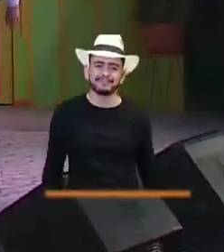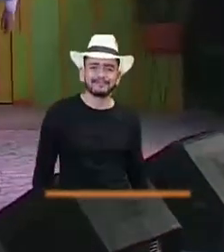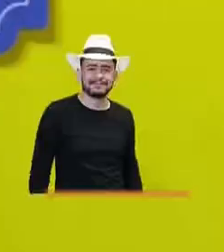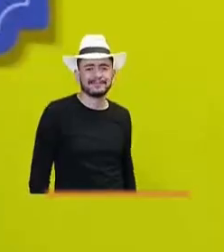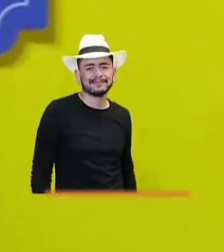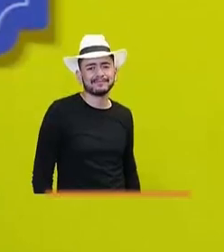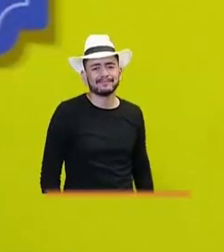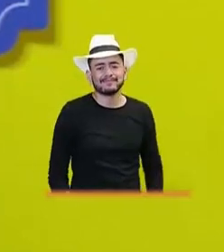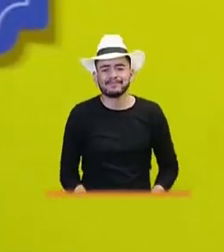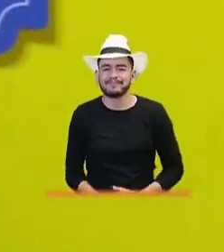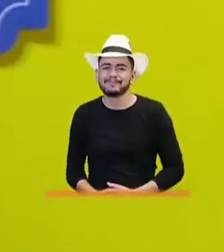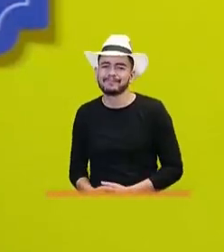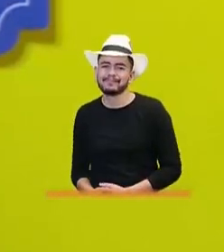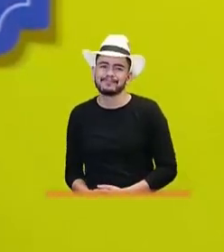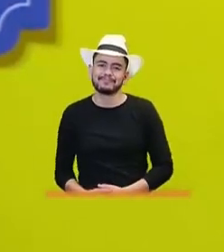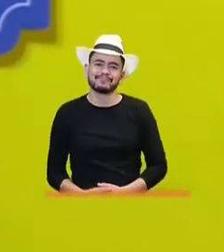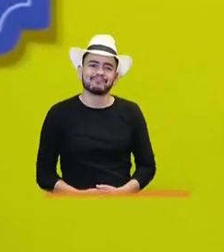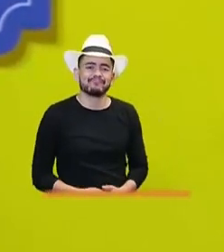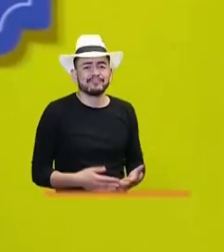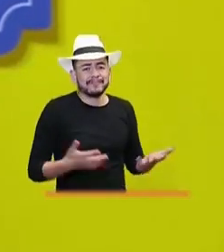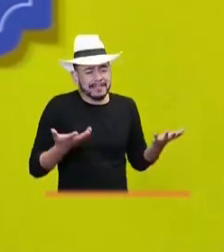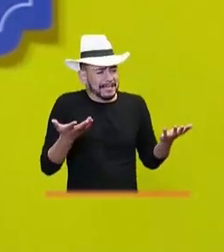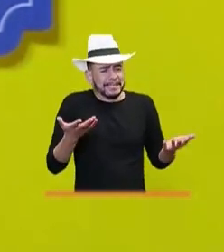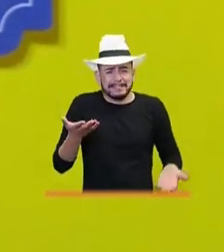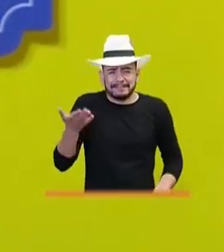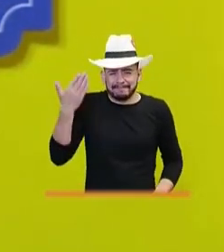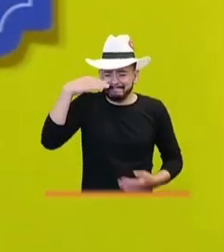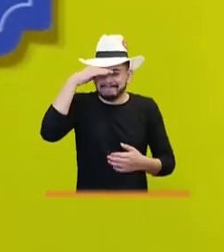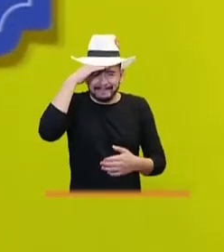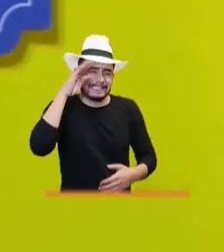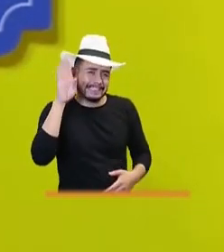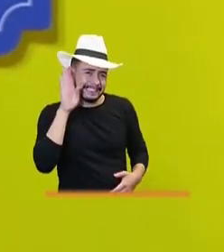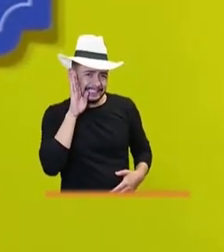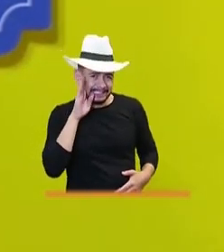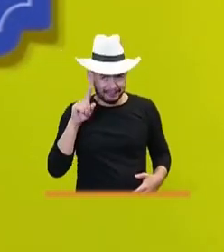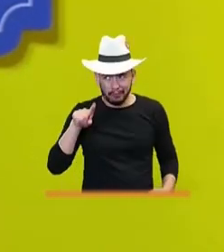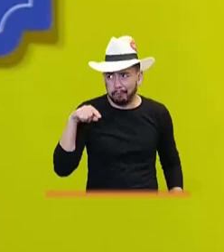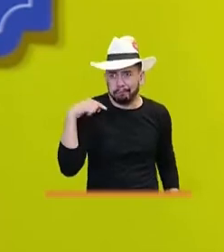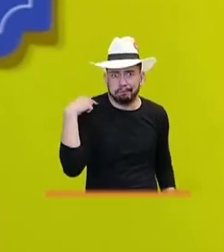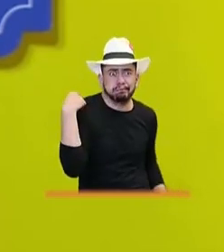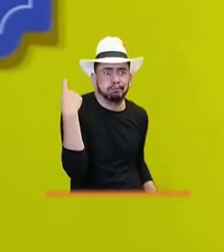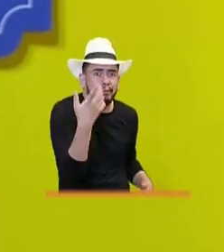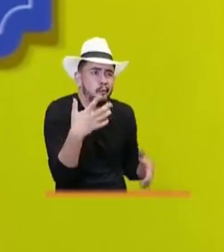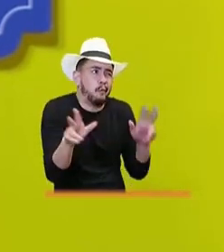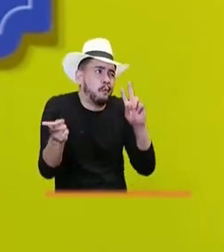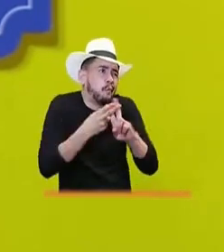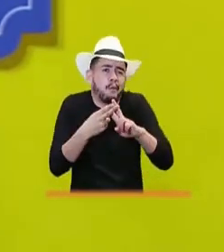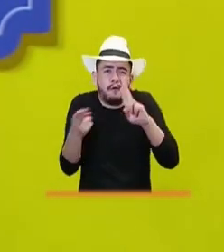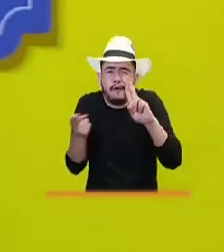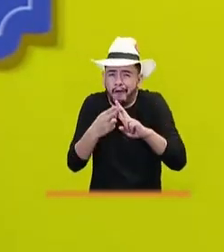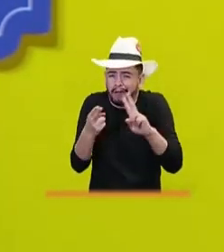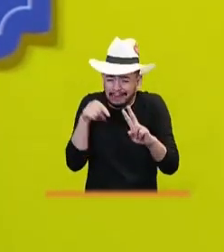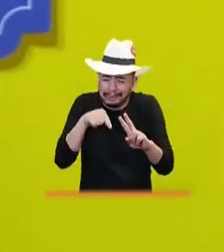Triste que Andrés Escobar, una figura querida, por un error en